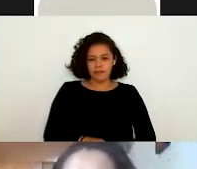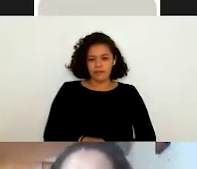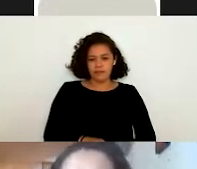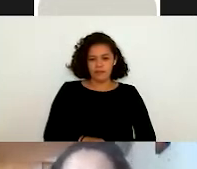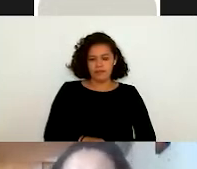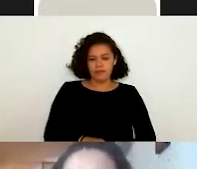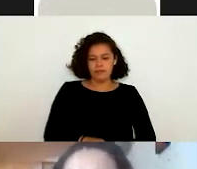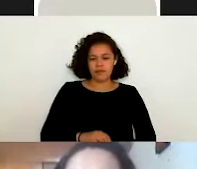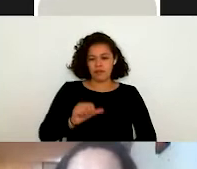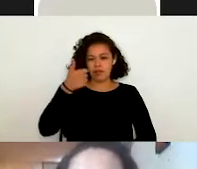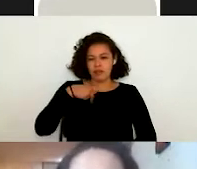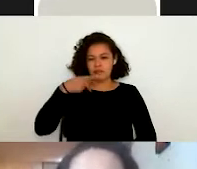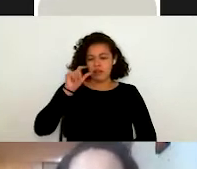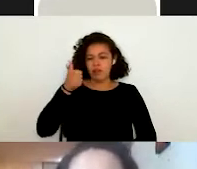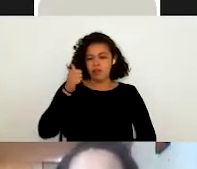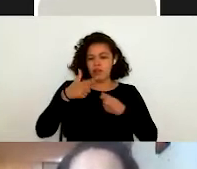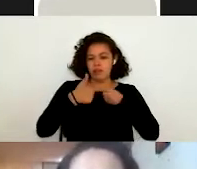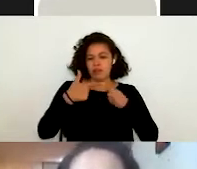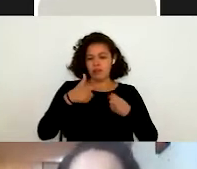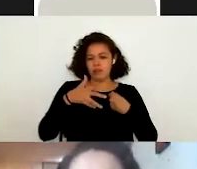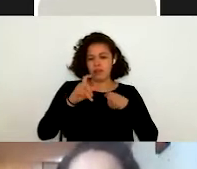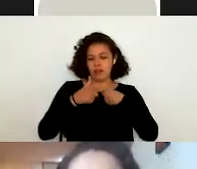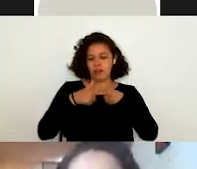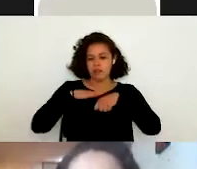¿Alguien más o algo más quiere participar? Bueno,